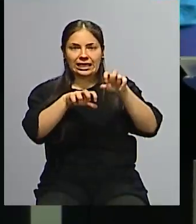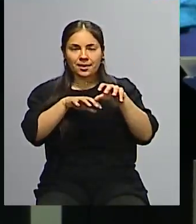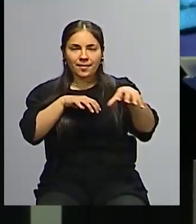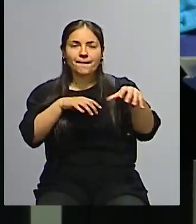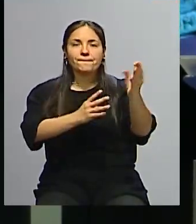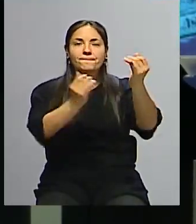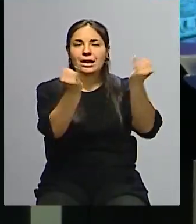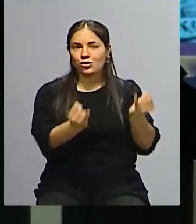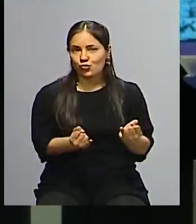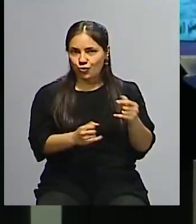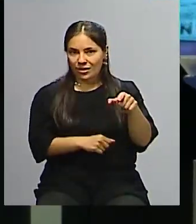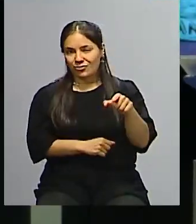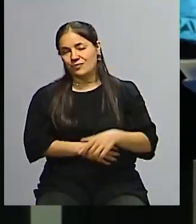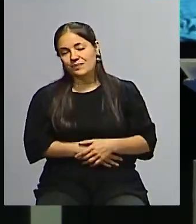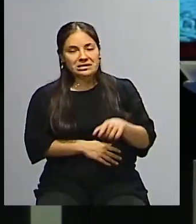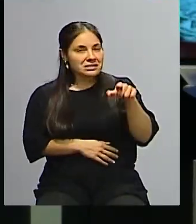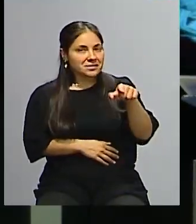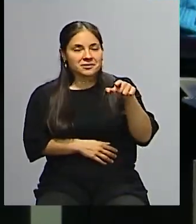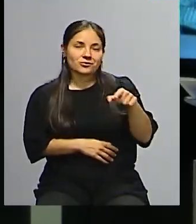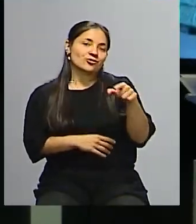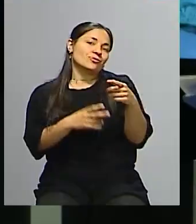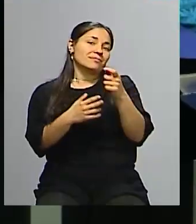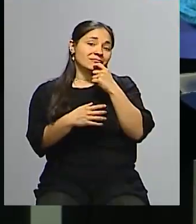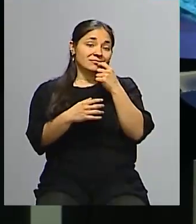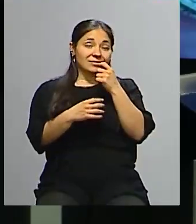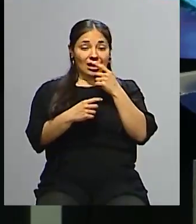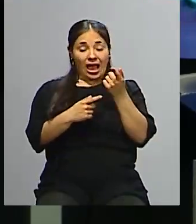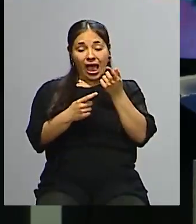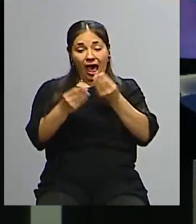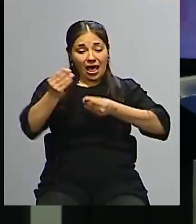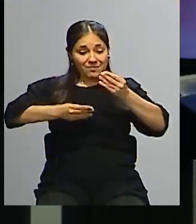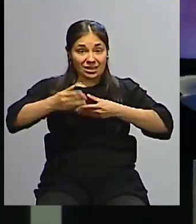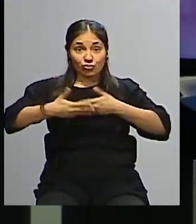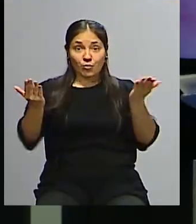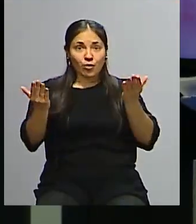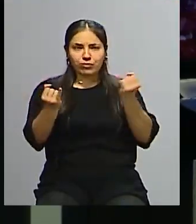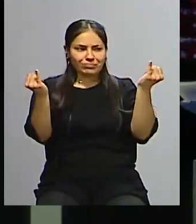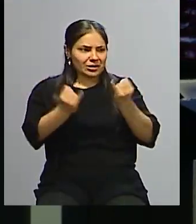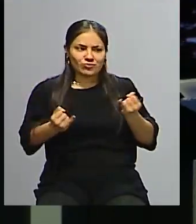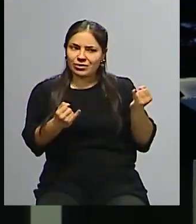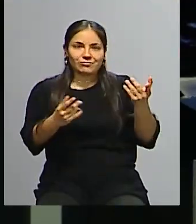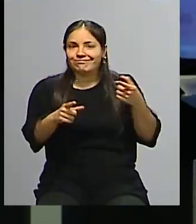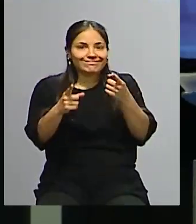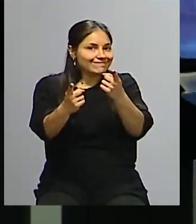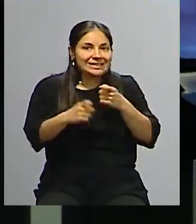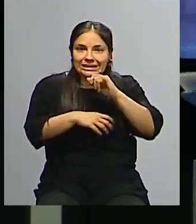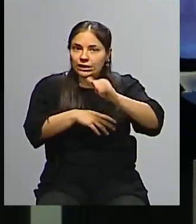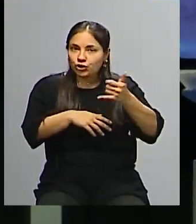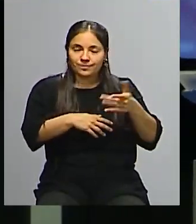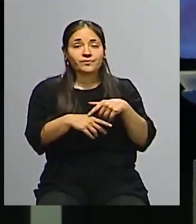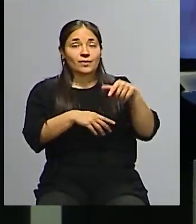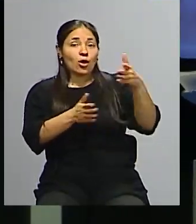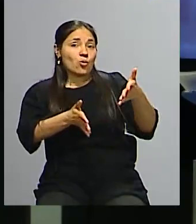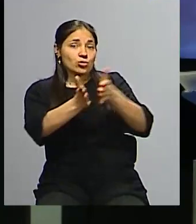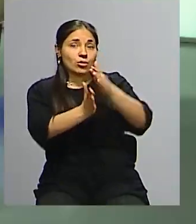Es transversal en todos los aspectos de la administración pública, así que bueno, acá tenemos a Mónica. Y para